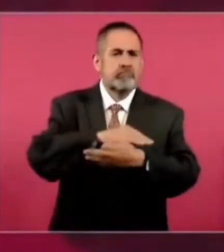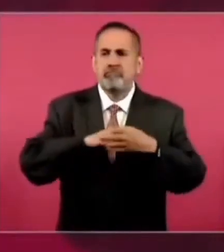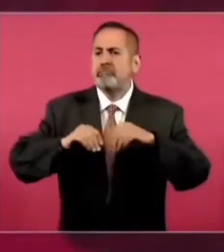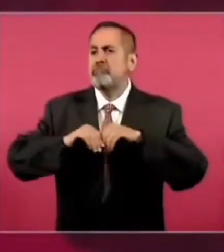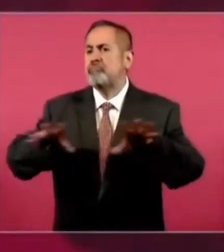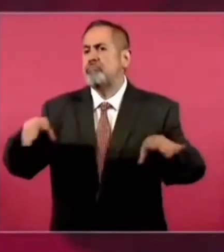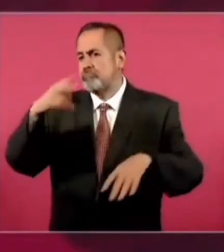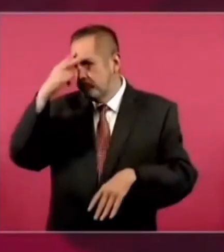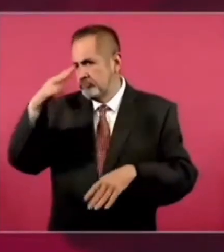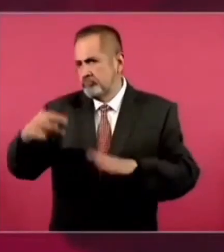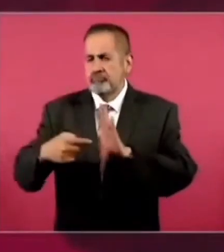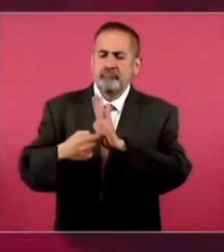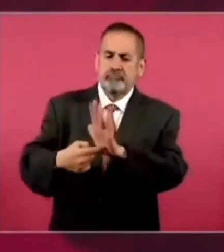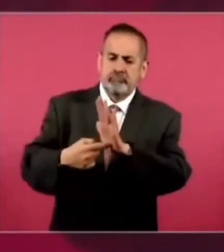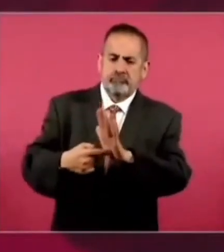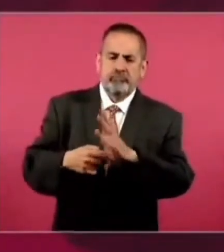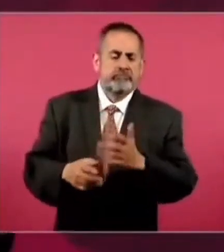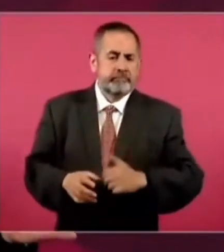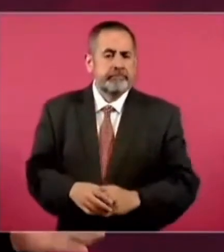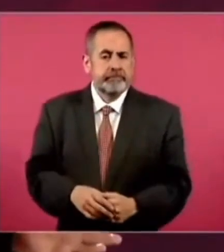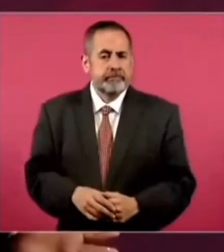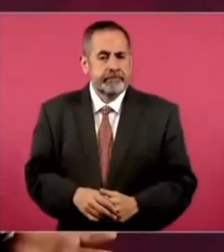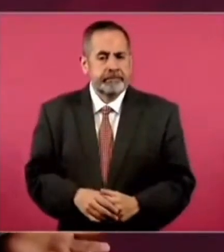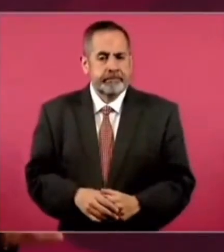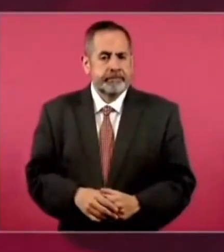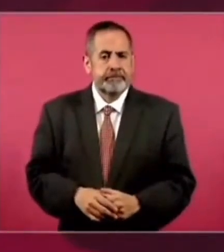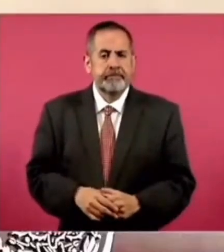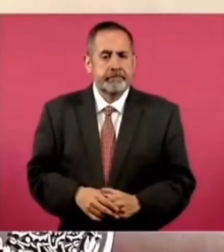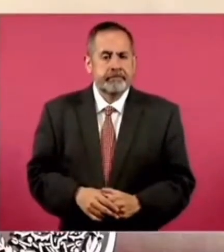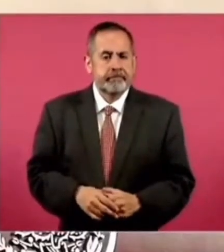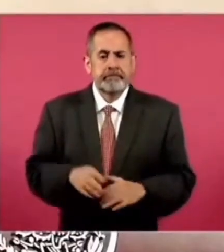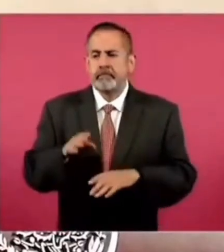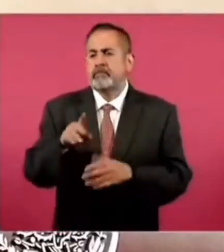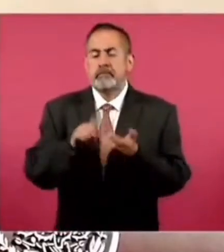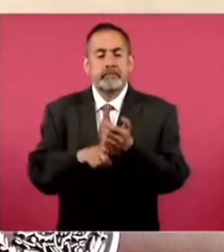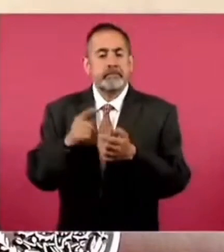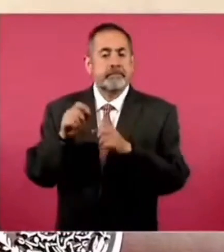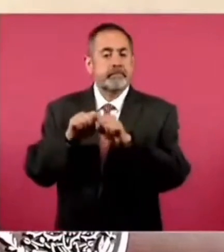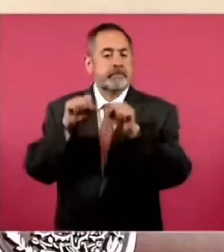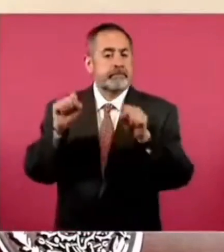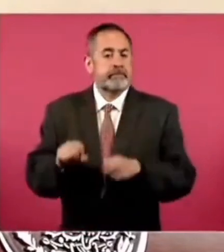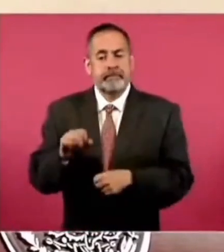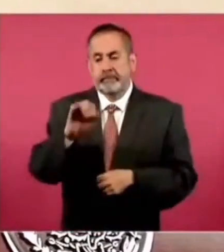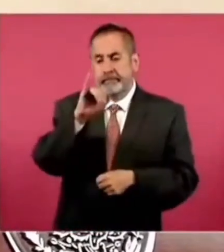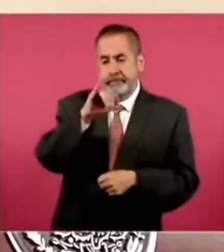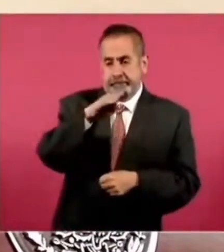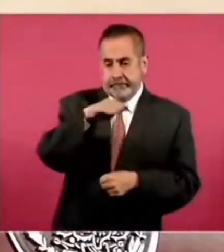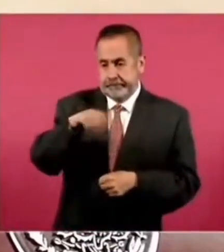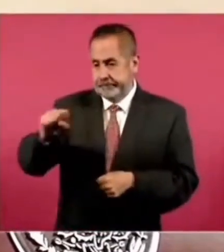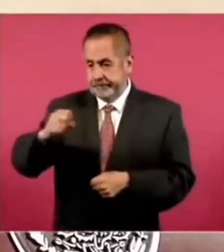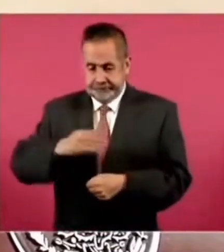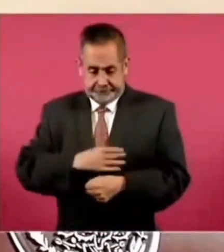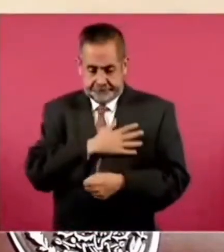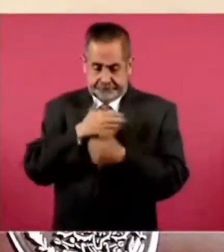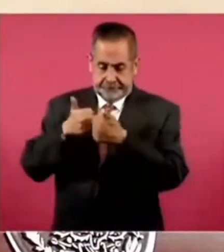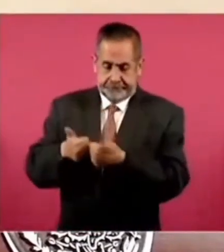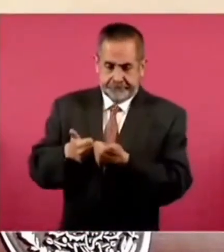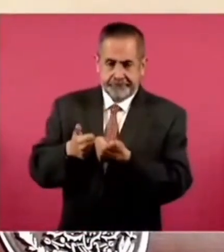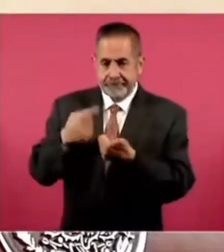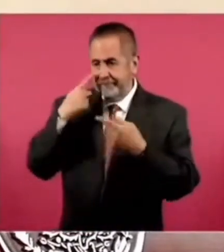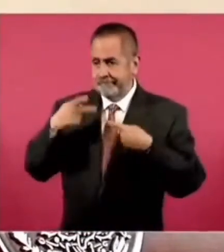mexicanos. En el caso del sistema IMSS-Bienestar, que es para la